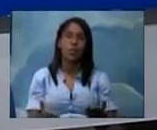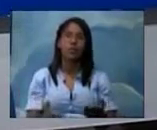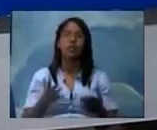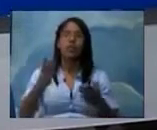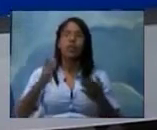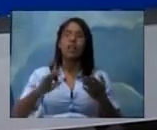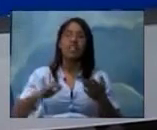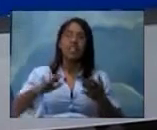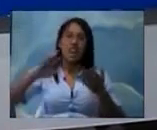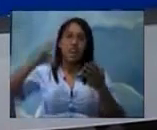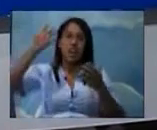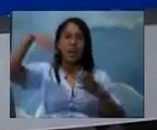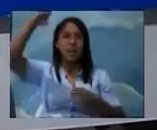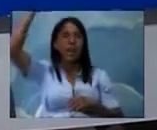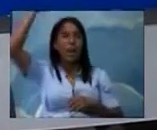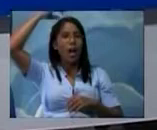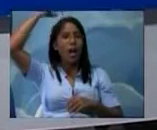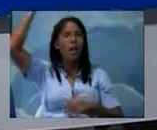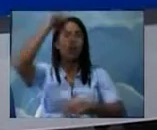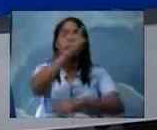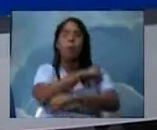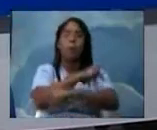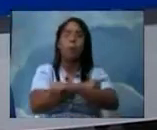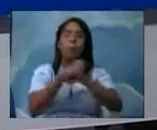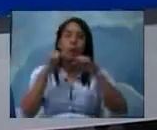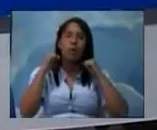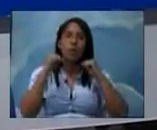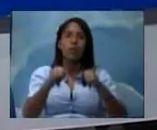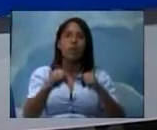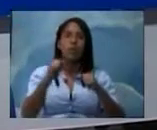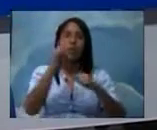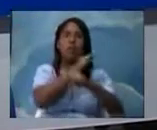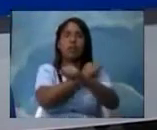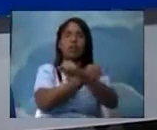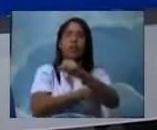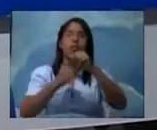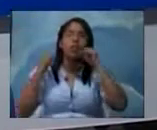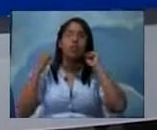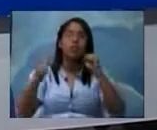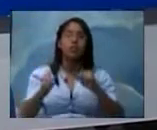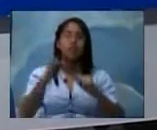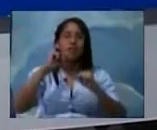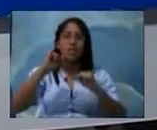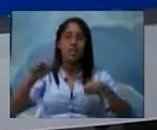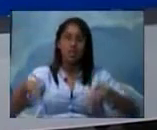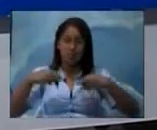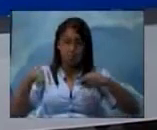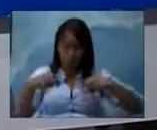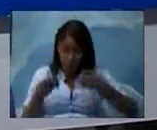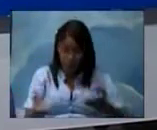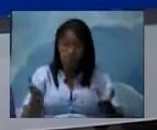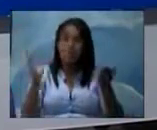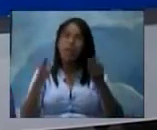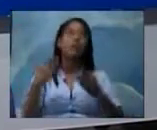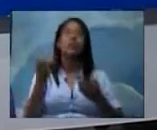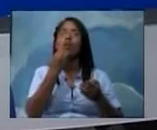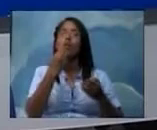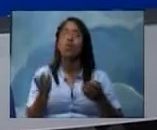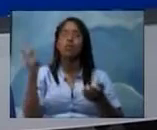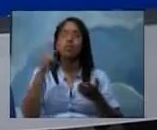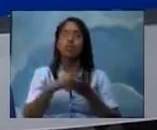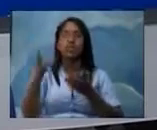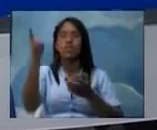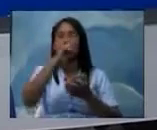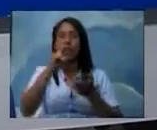dado reino, poder, fuerza y majestad. Qué bueno fuera